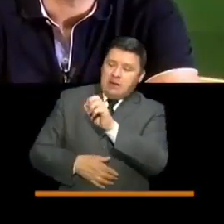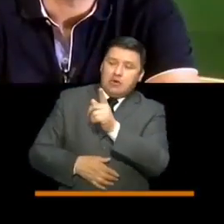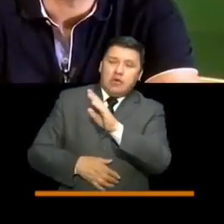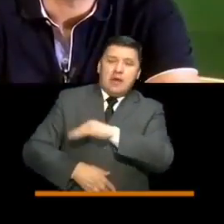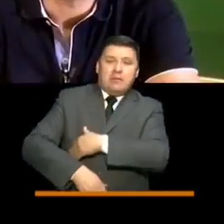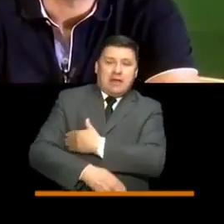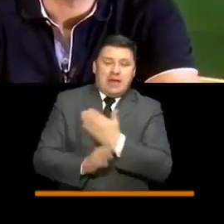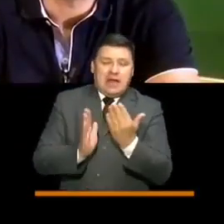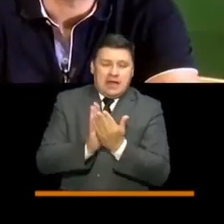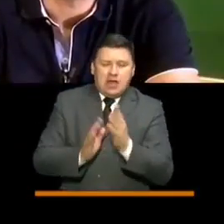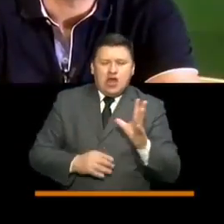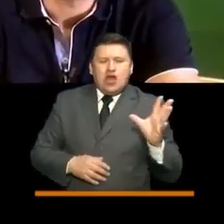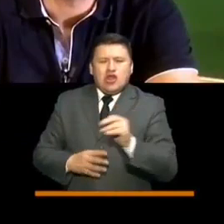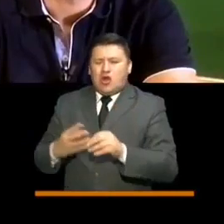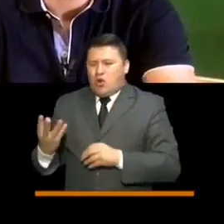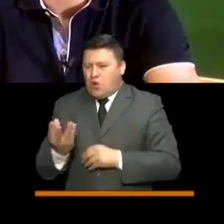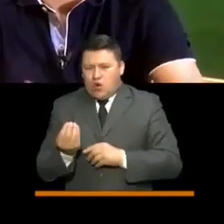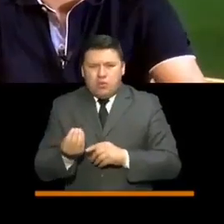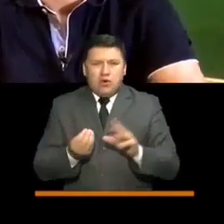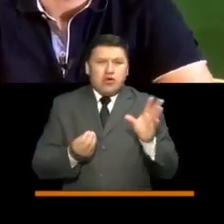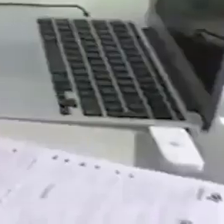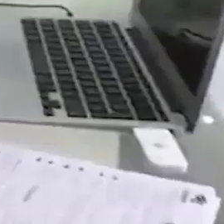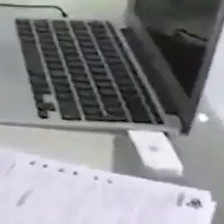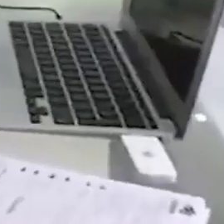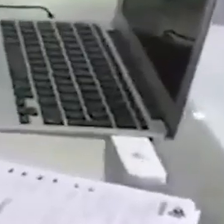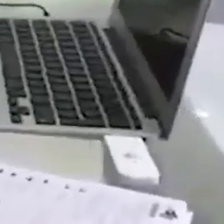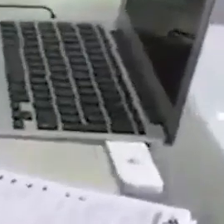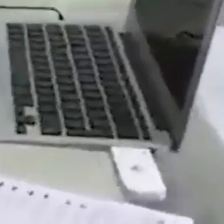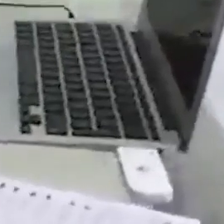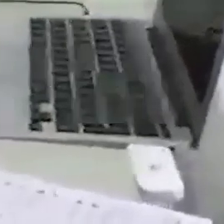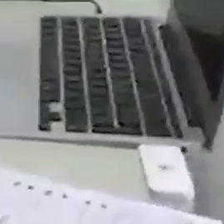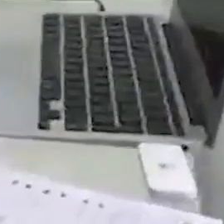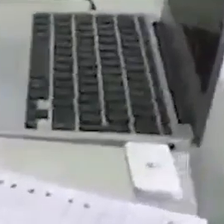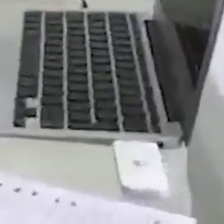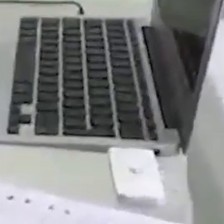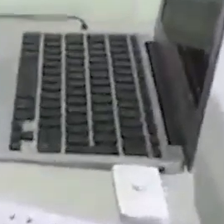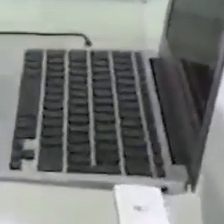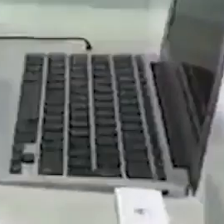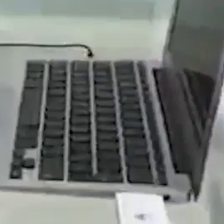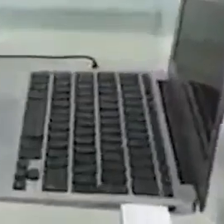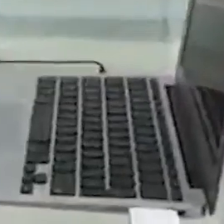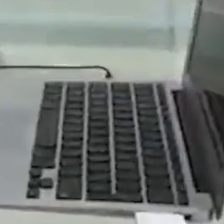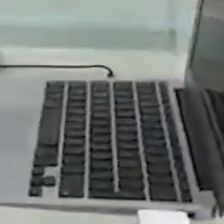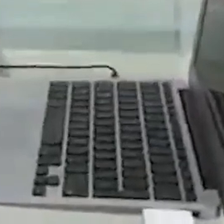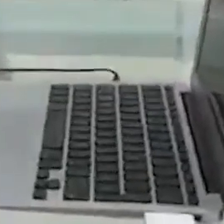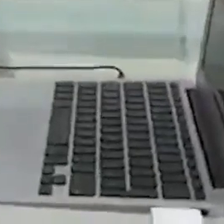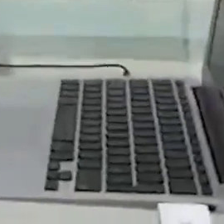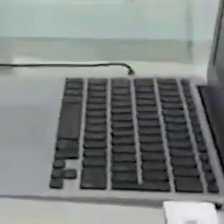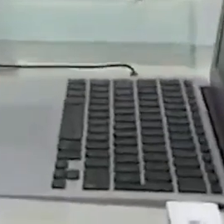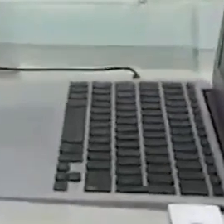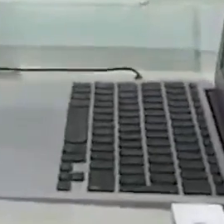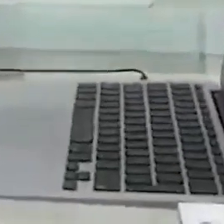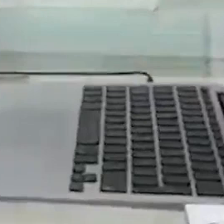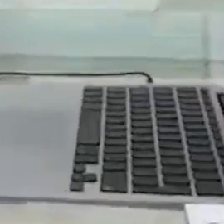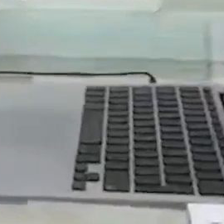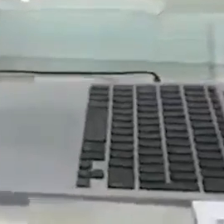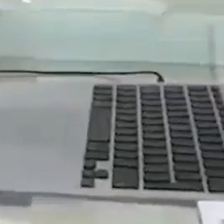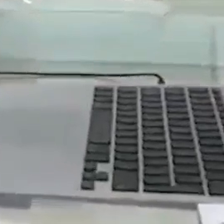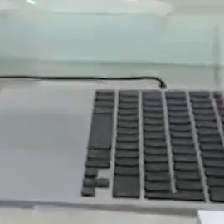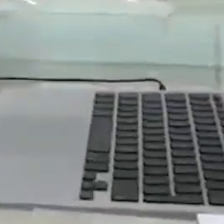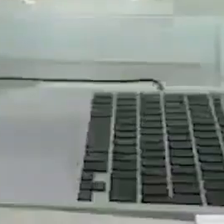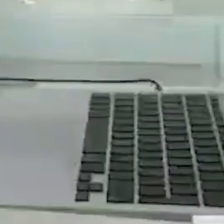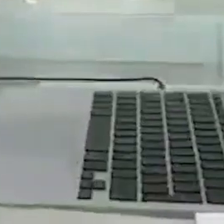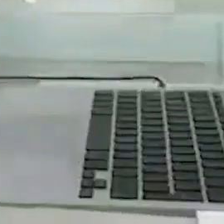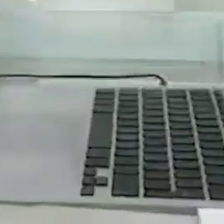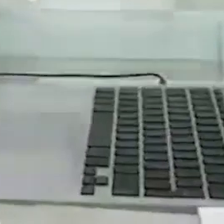ministra de Educación, a todo el equipo y los televidentes. En el tema relacionado con la educación, decirle que, bueno, para el